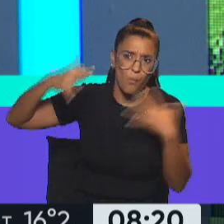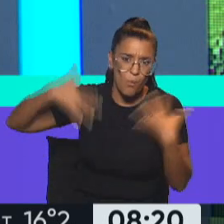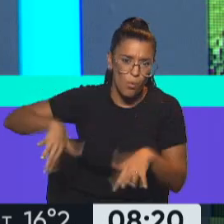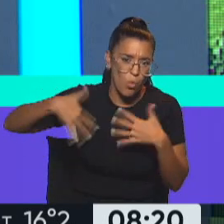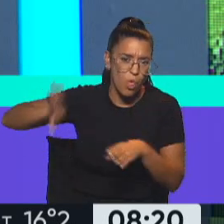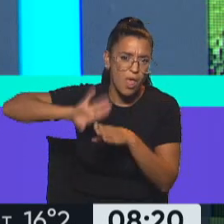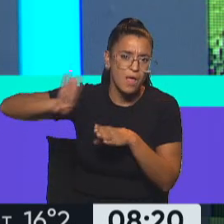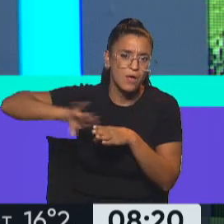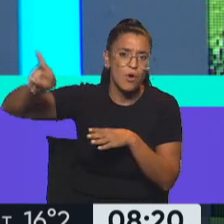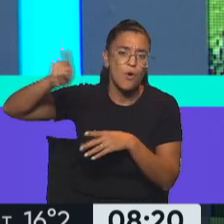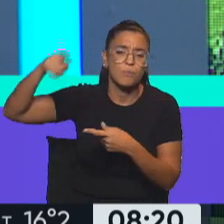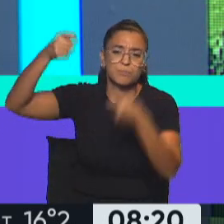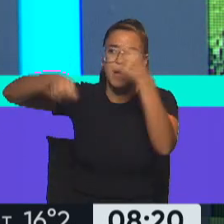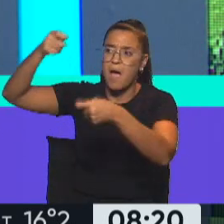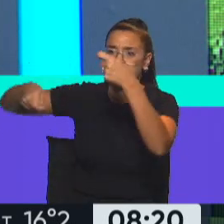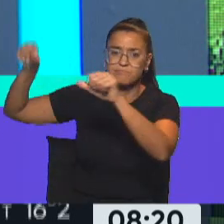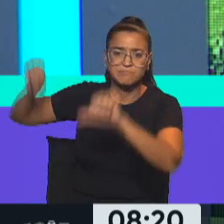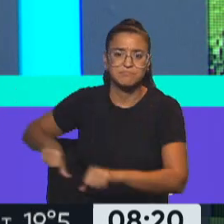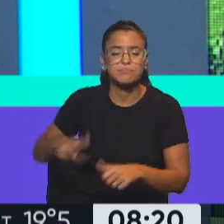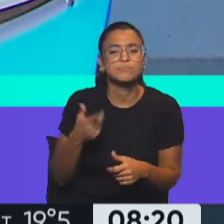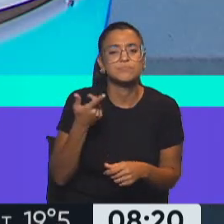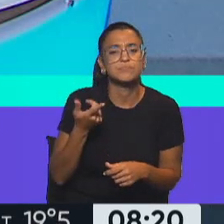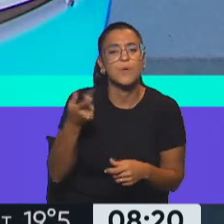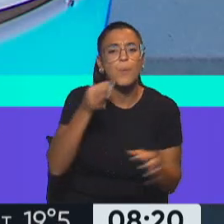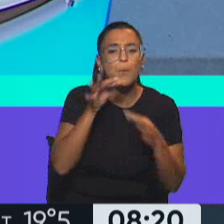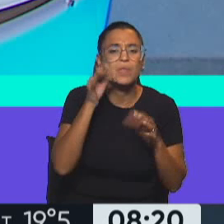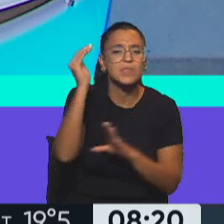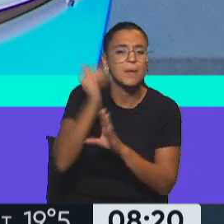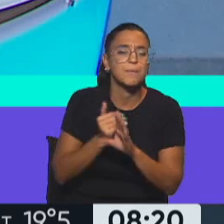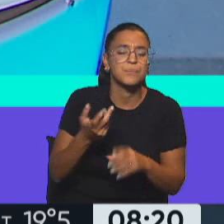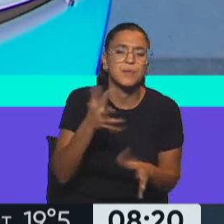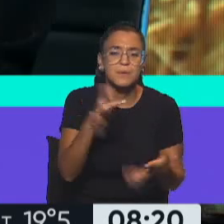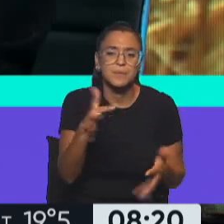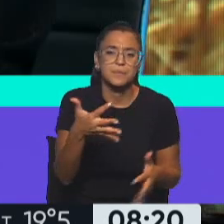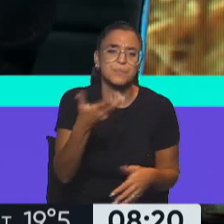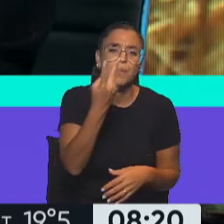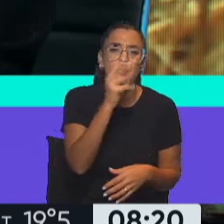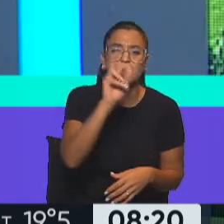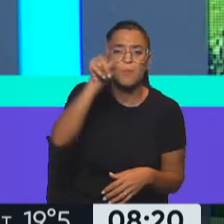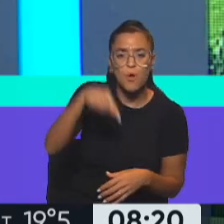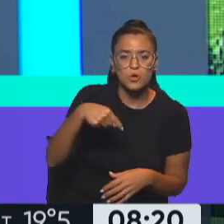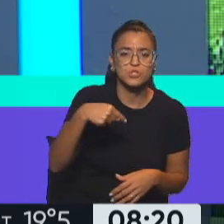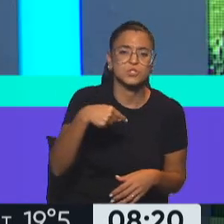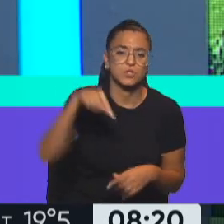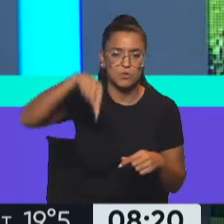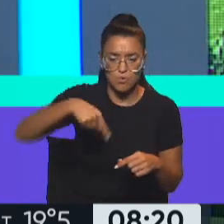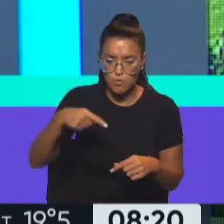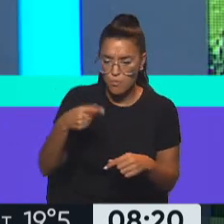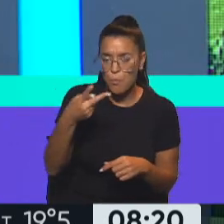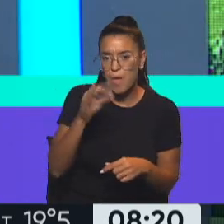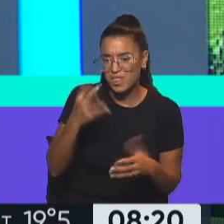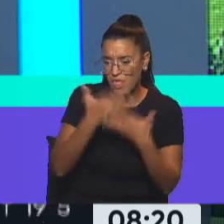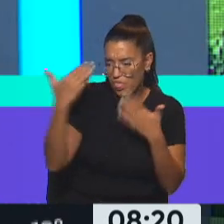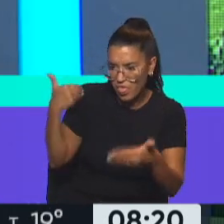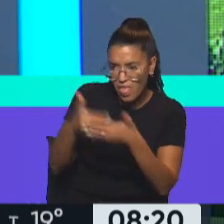con los proveedores, así que está bastante complicado. ¿Pero cuánto bajó la venta de pan? Y calculá que tenés un 20% en estos últimos 20